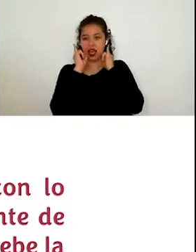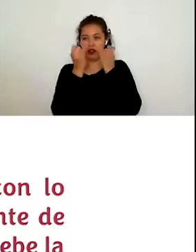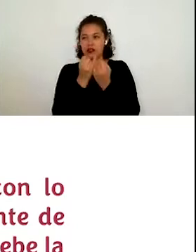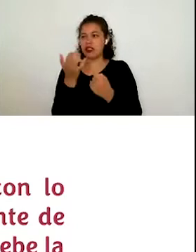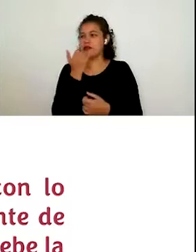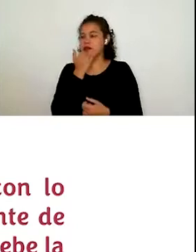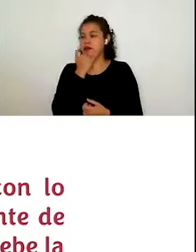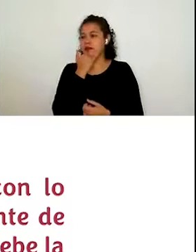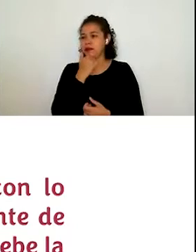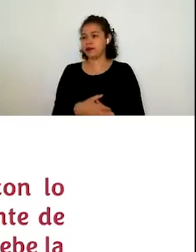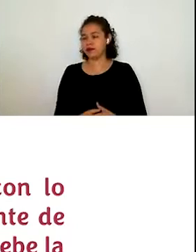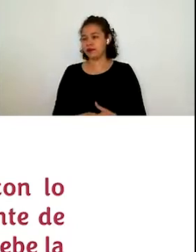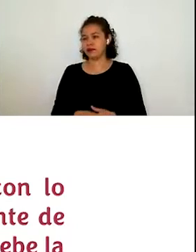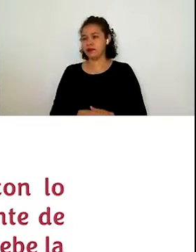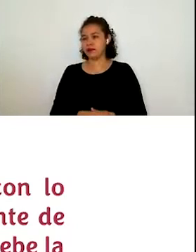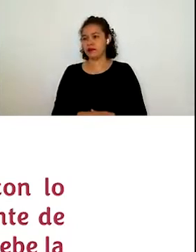Perdón.